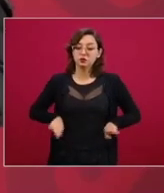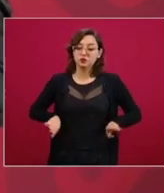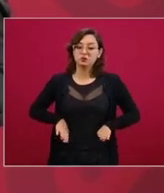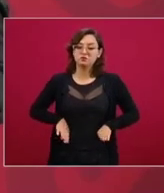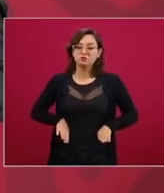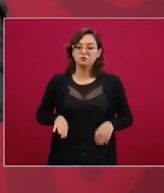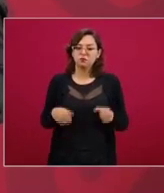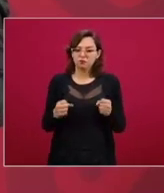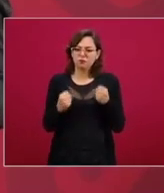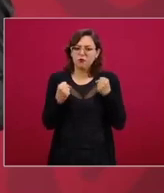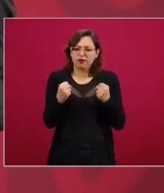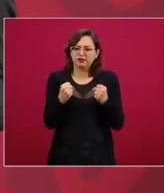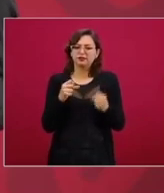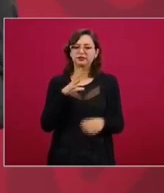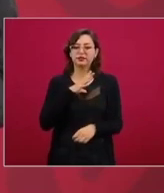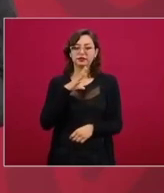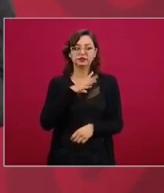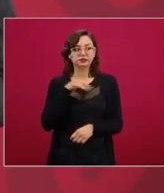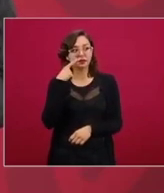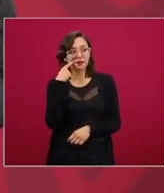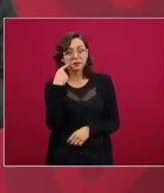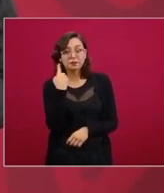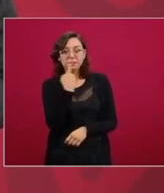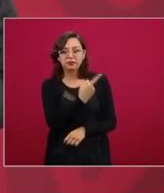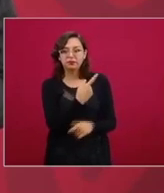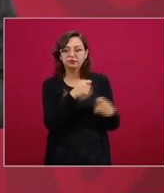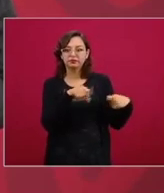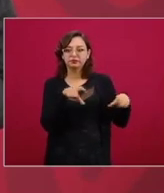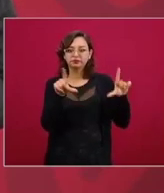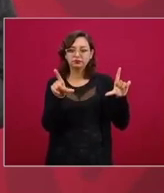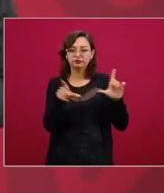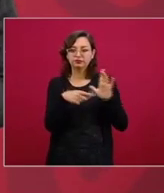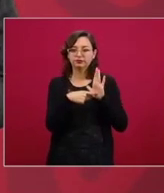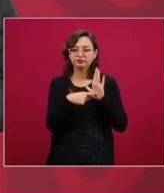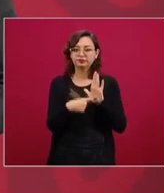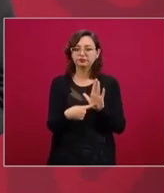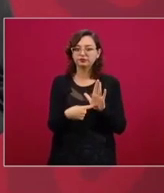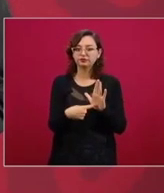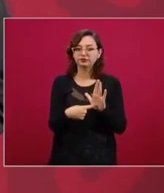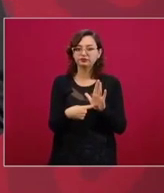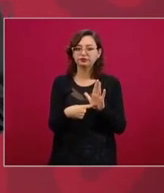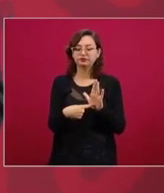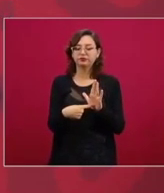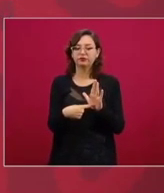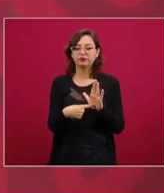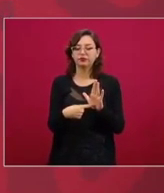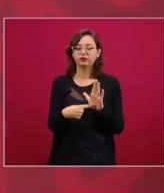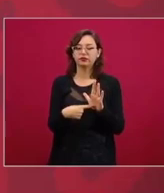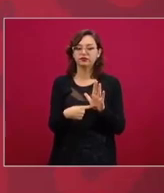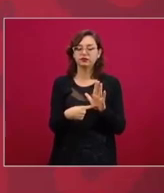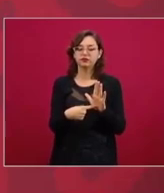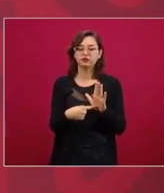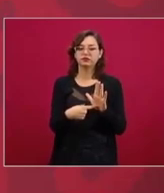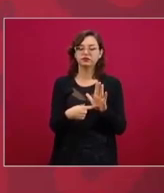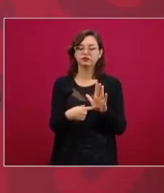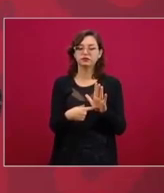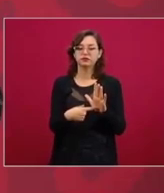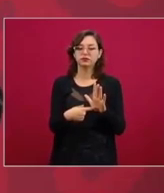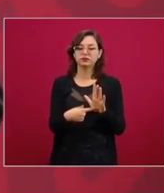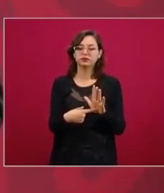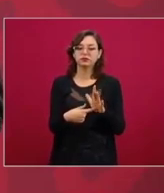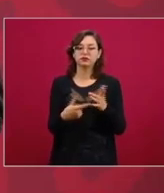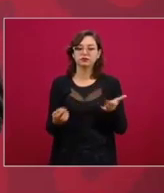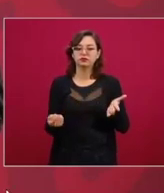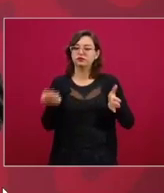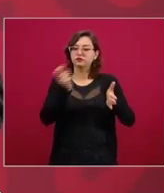Y por eso, de acuerdo a lo que se decía en los. Lo único nuevo es que terminamos carteles, el 17 de julio, ¿sí? ¿Se sigue las